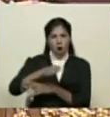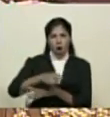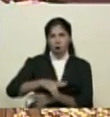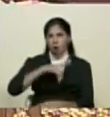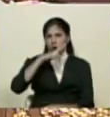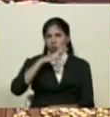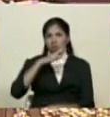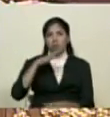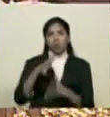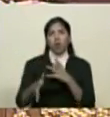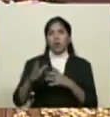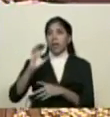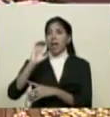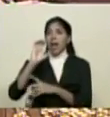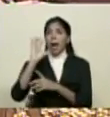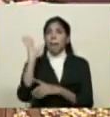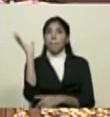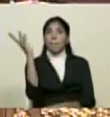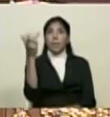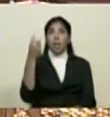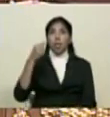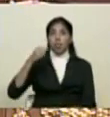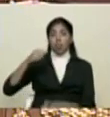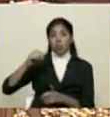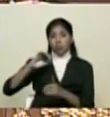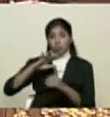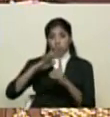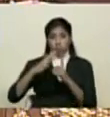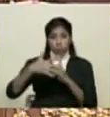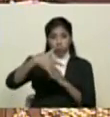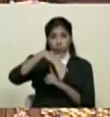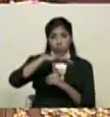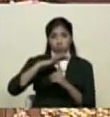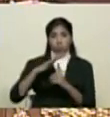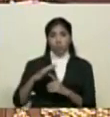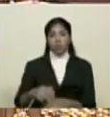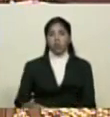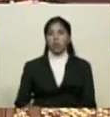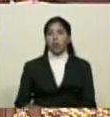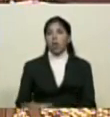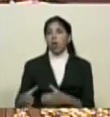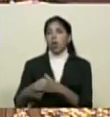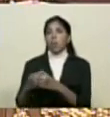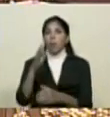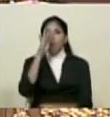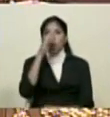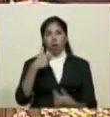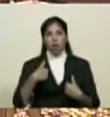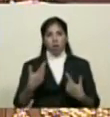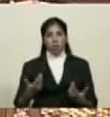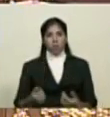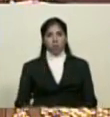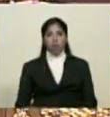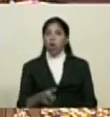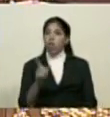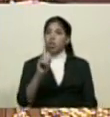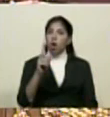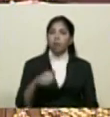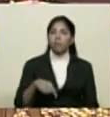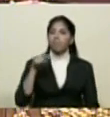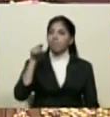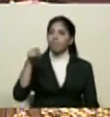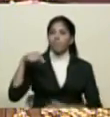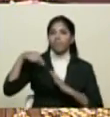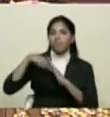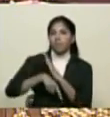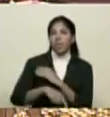daños ambientales al ecosistema, aquí se quiso banalizar cuando yo hice este anuncio. Pues no, vamos a ir a fondo, porque fueron